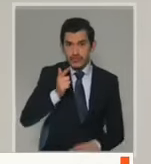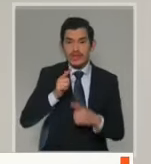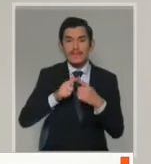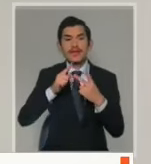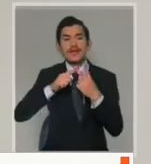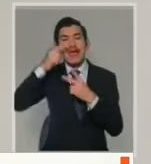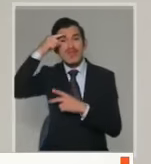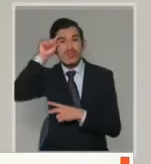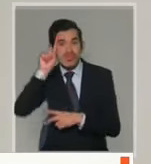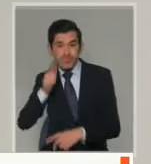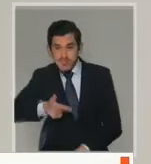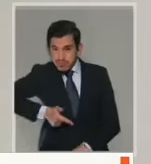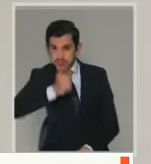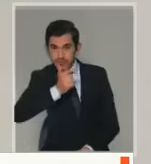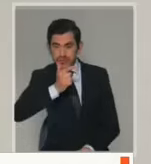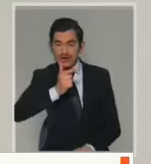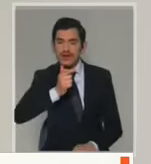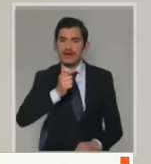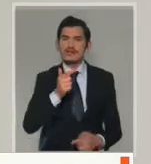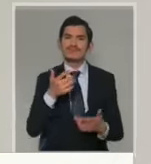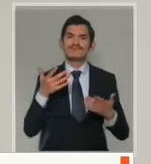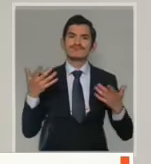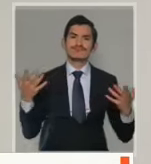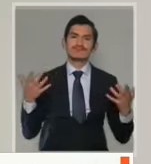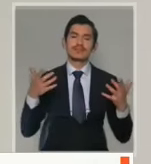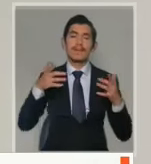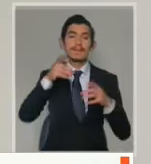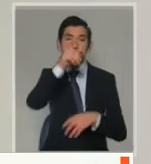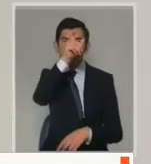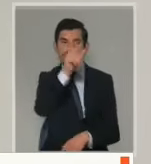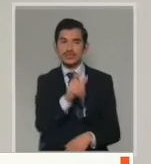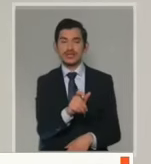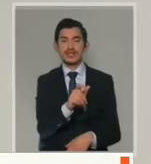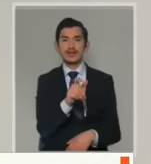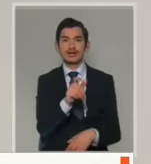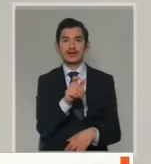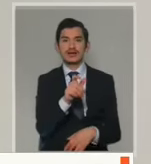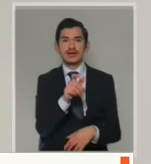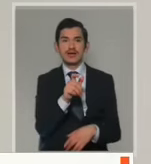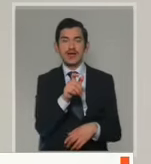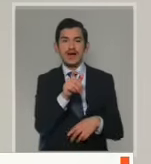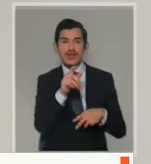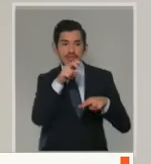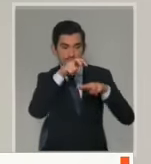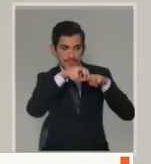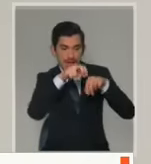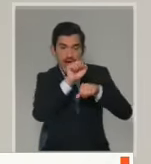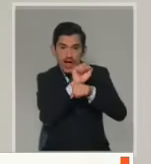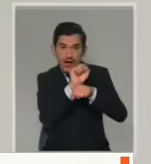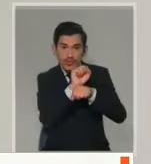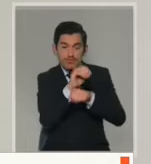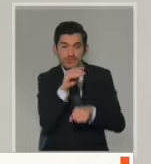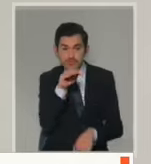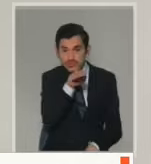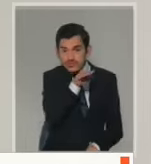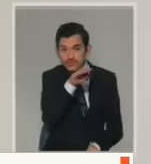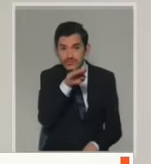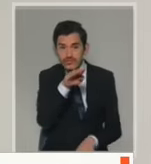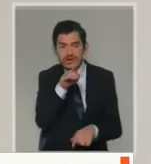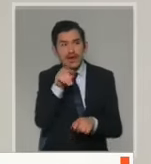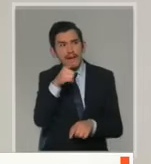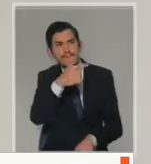herida de proyectil balístico, instancia en la cual el sujeto se movilizaban en un vehículo y realizaron distintos disparos